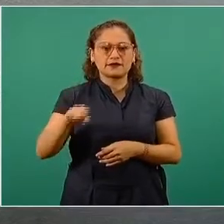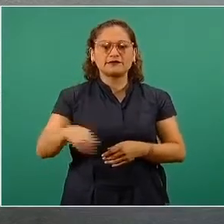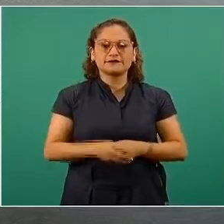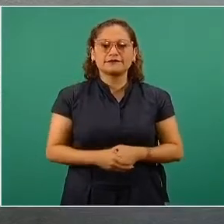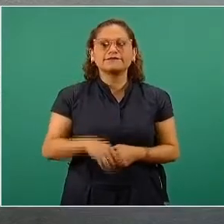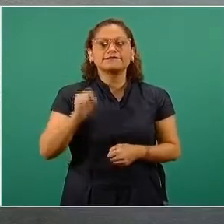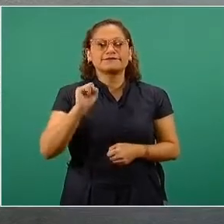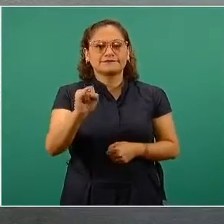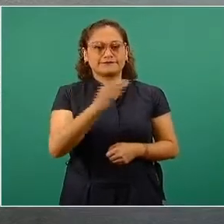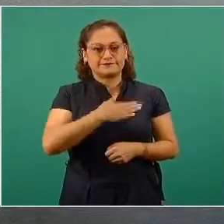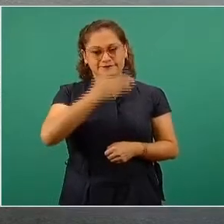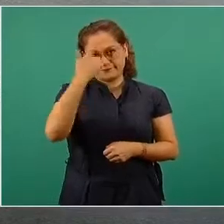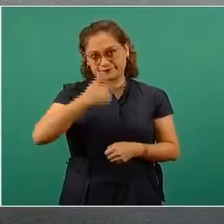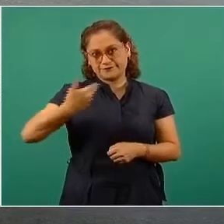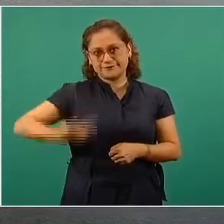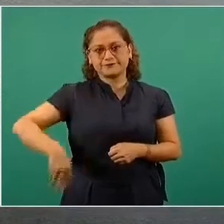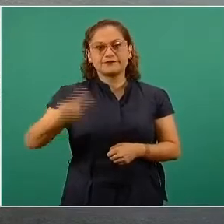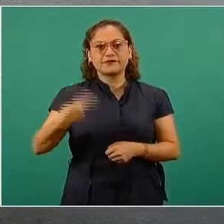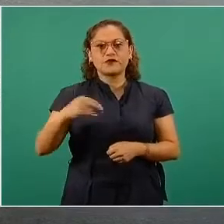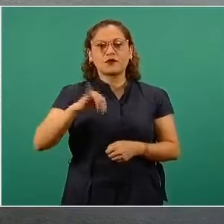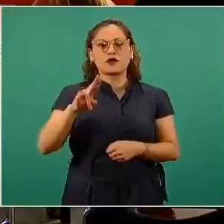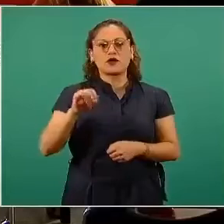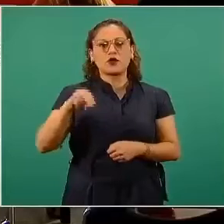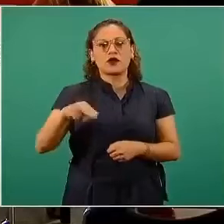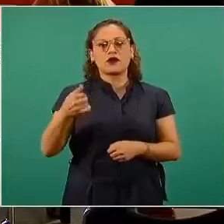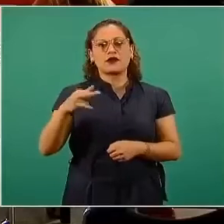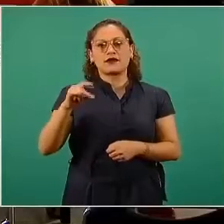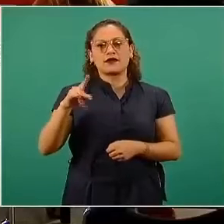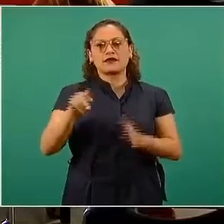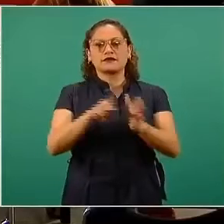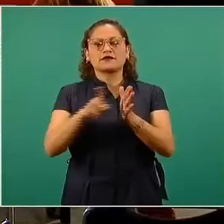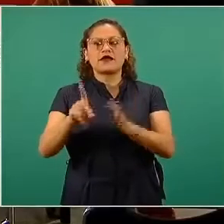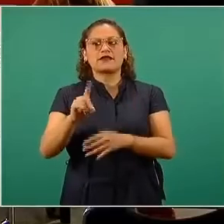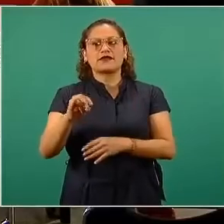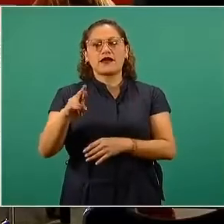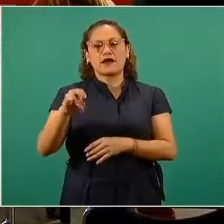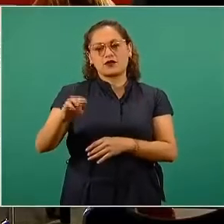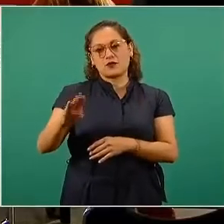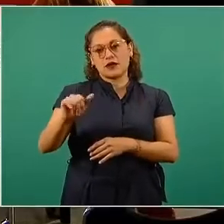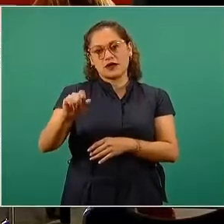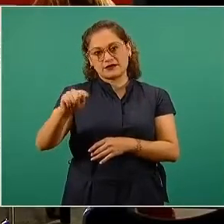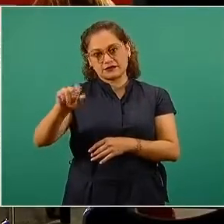Sí, buenas noches. Juan Hernández, de Diario Basta, el Grupo Cantón. Tenemos aquí